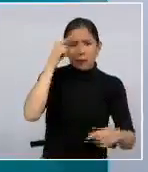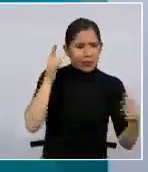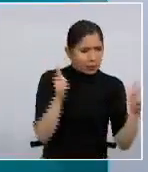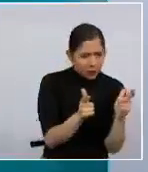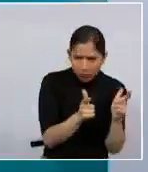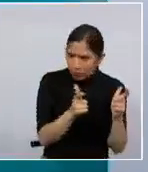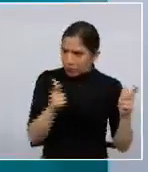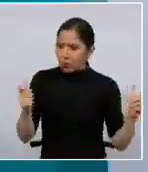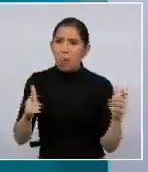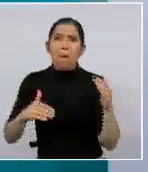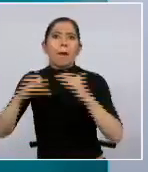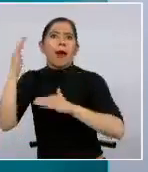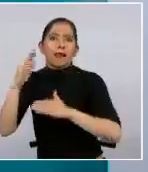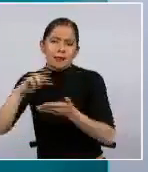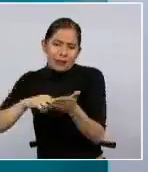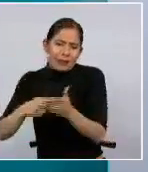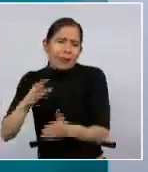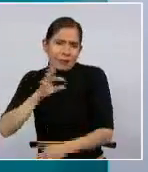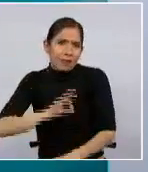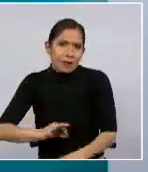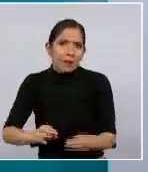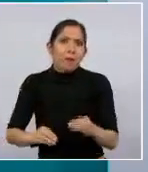además generando un excedente del producto.